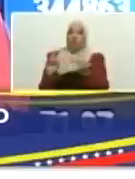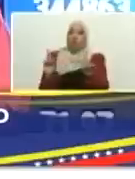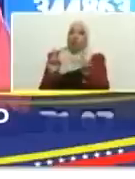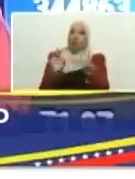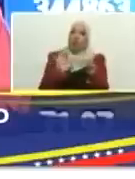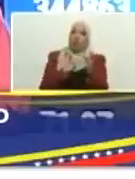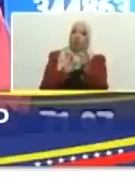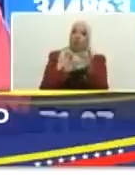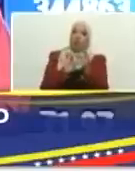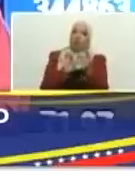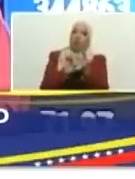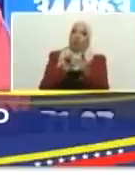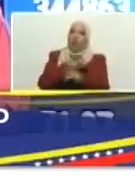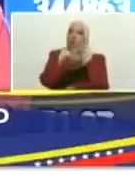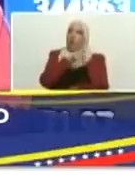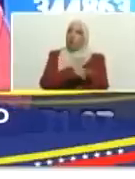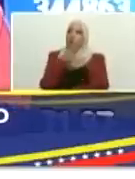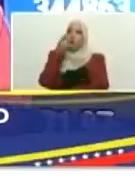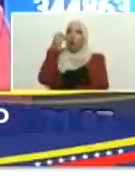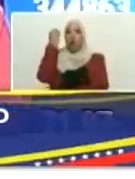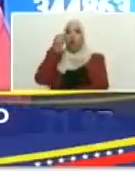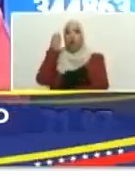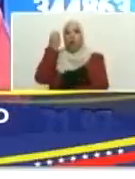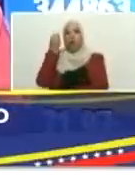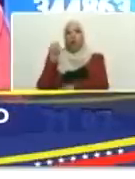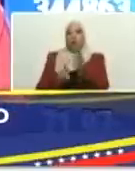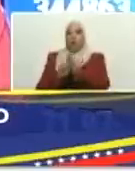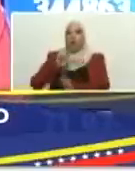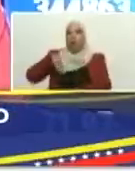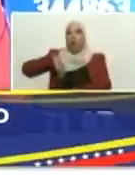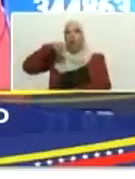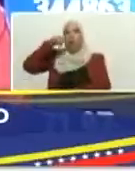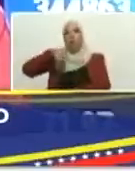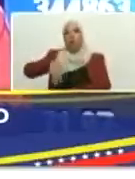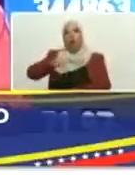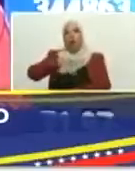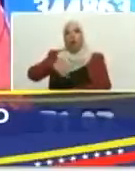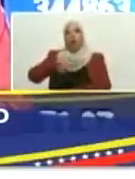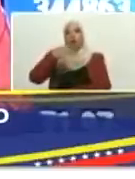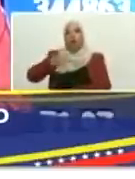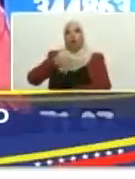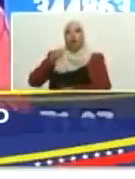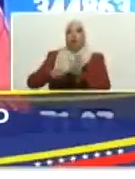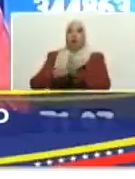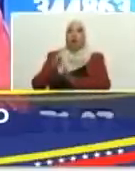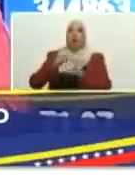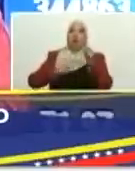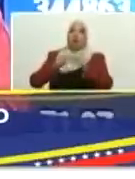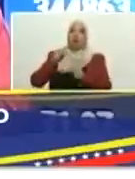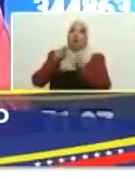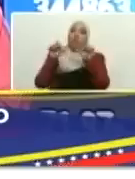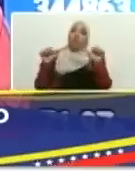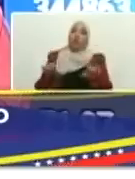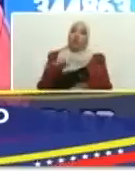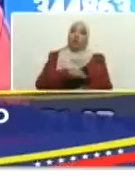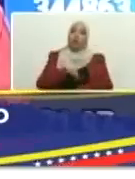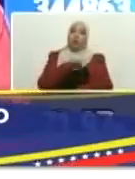directa, de empoderamiento y conciencia superior del pueblo, para seguir adelante en la construcción de un modelo